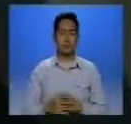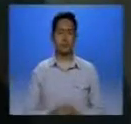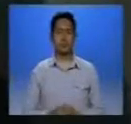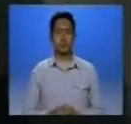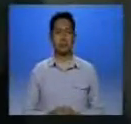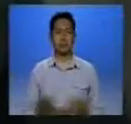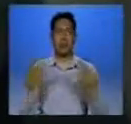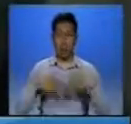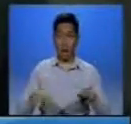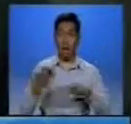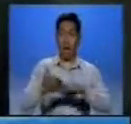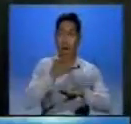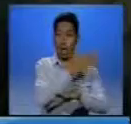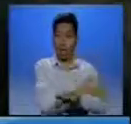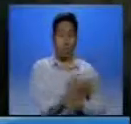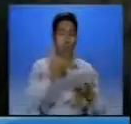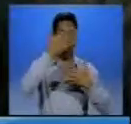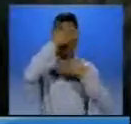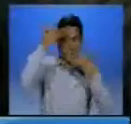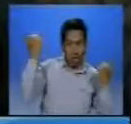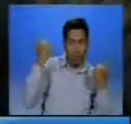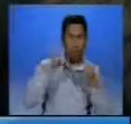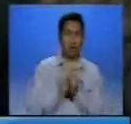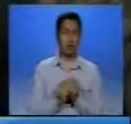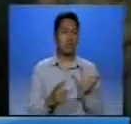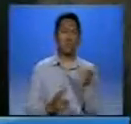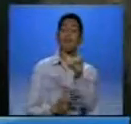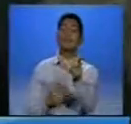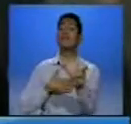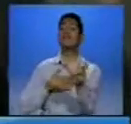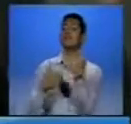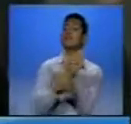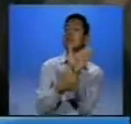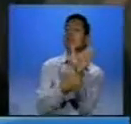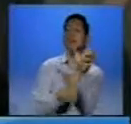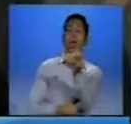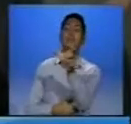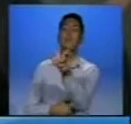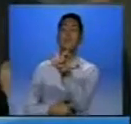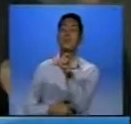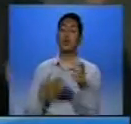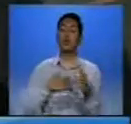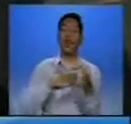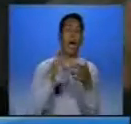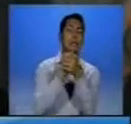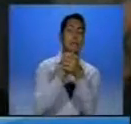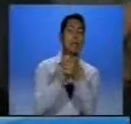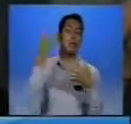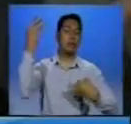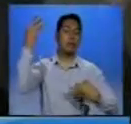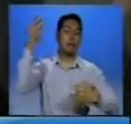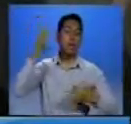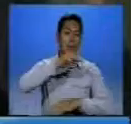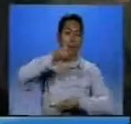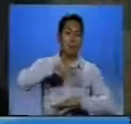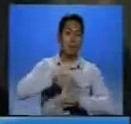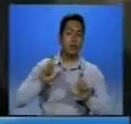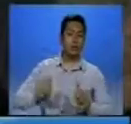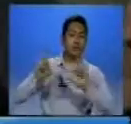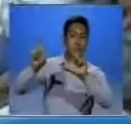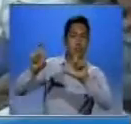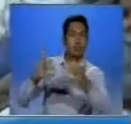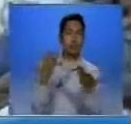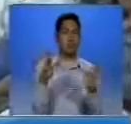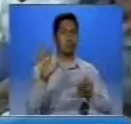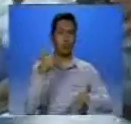estafas, ¿no? De gente que presenta la cédula de identidad y presenta el estado civil o un título que de repente no